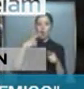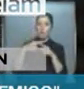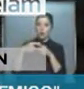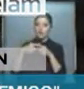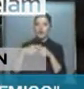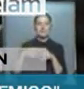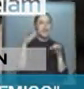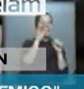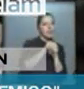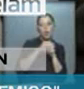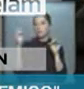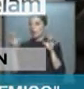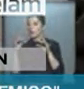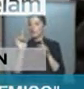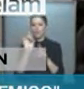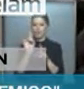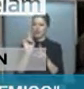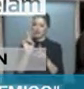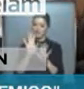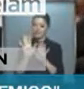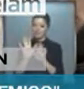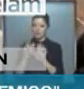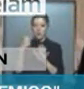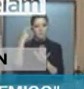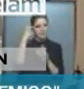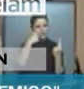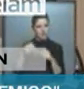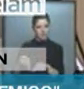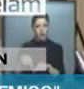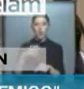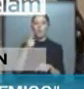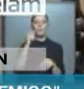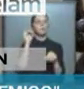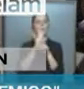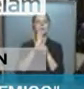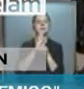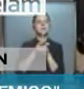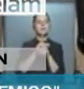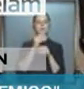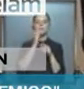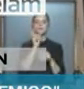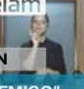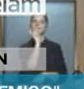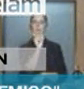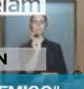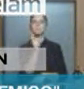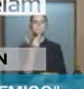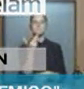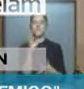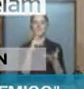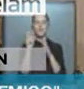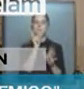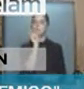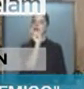o enemigo. Me parece que es un término muy Sabe blindado. que a mí me Me parece parece eso. un término, sí, no, pero me parece que es un término, un